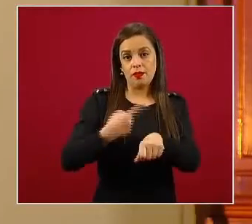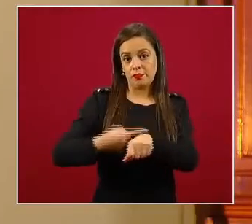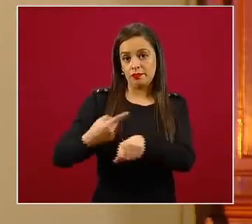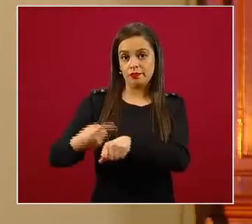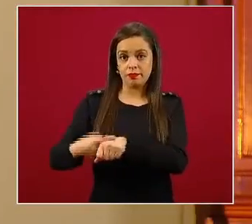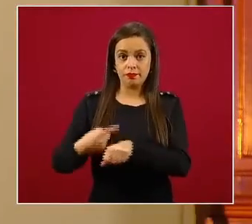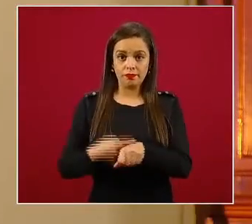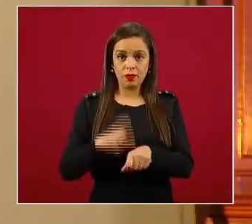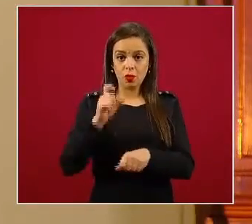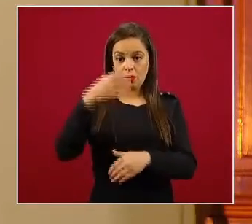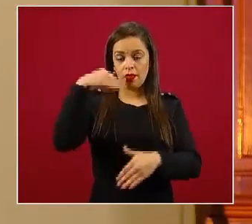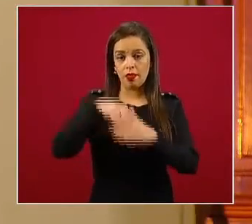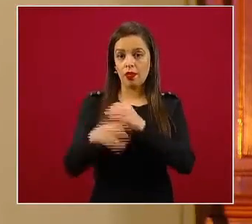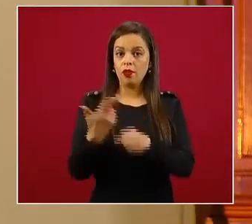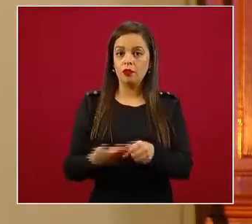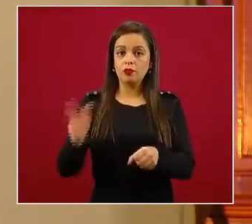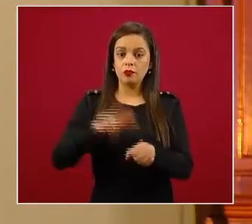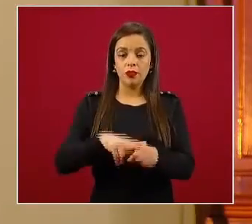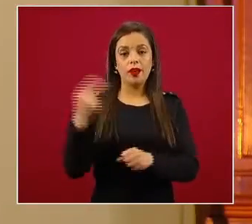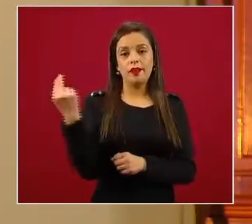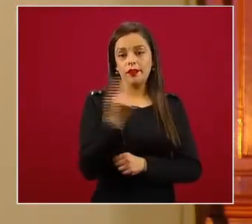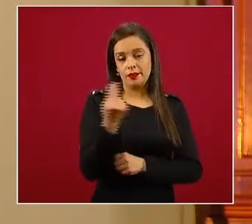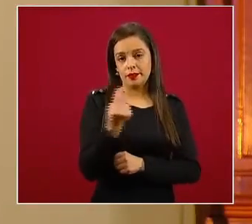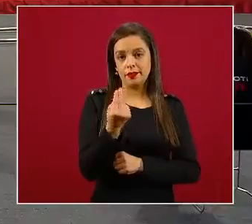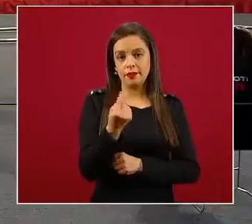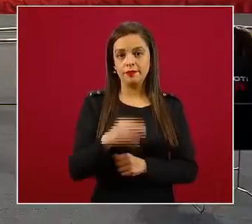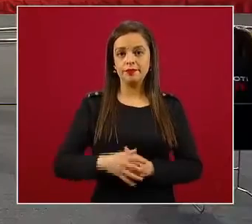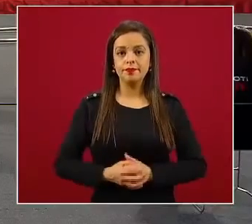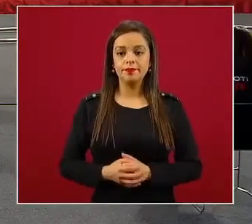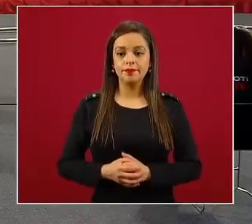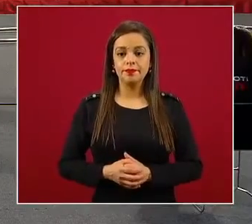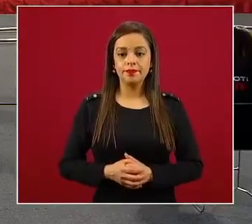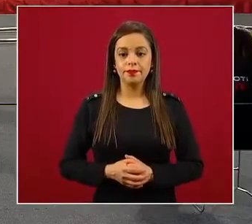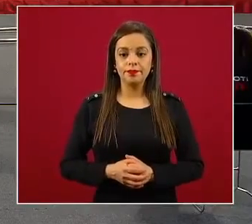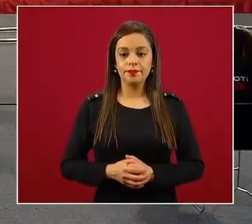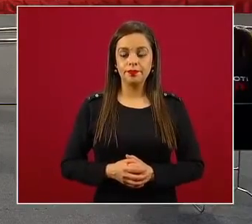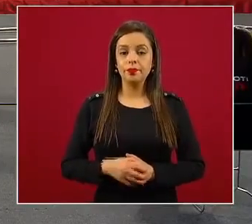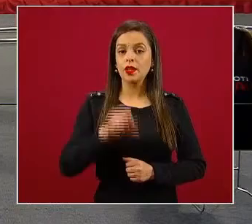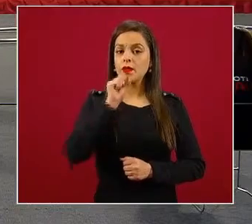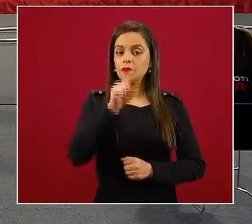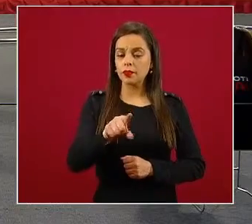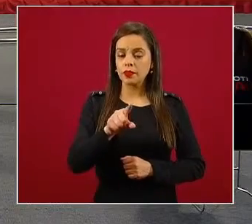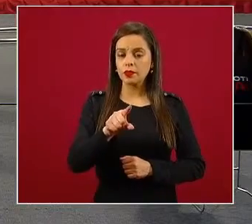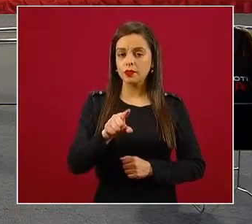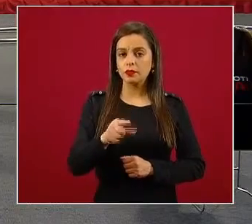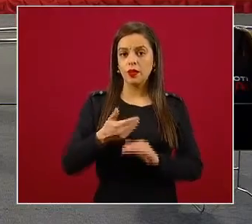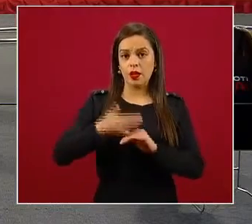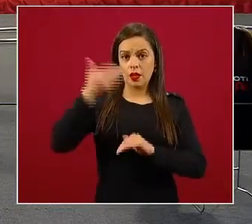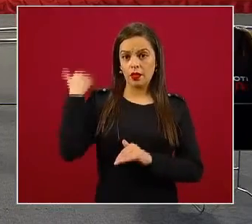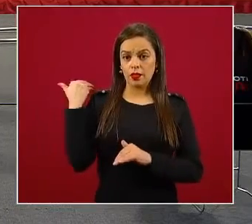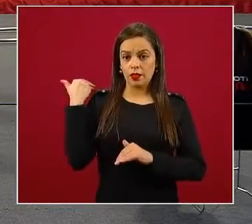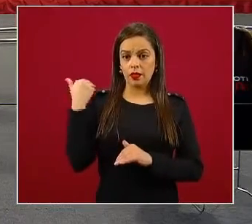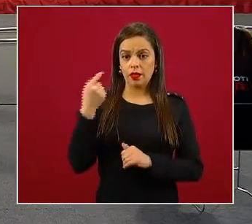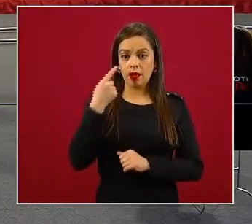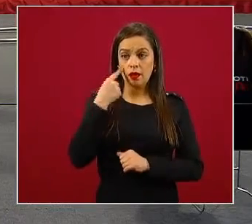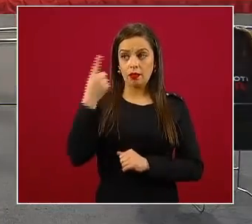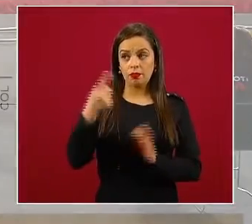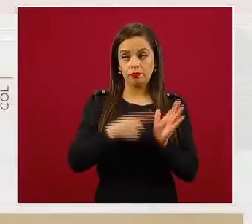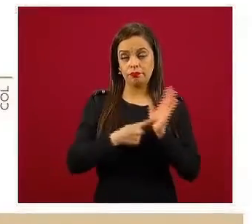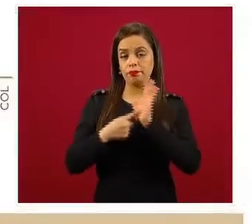su momento llegan demandando la misma. Igual que en presentaciones anteriores o en base al panorama,